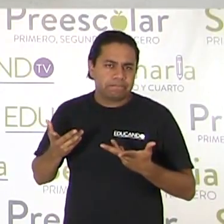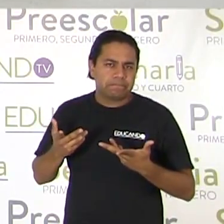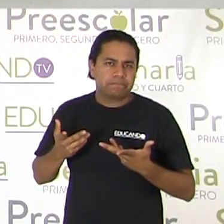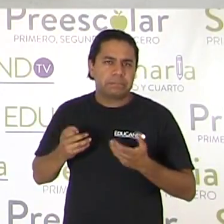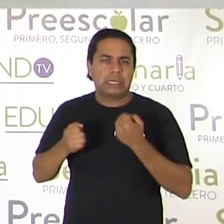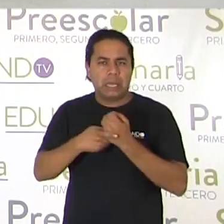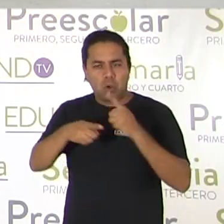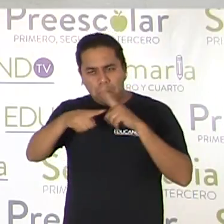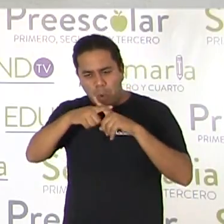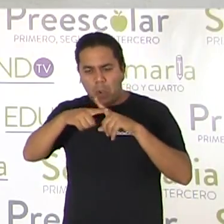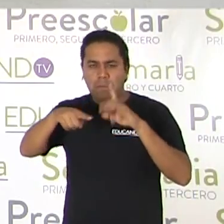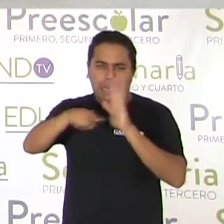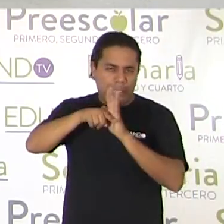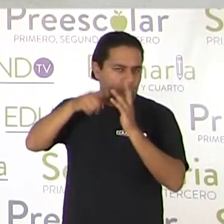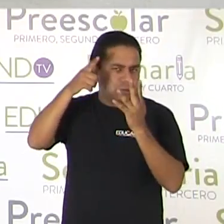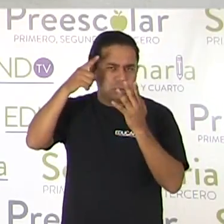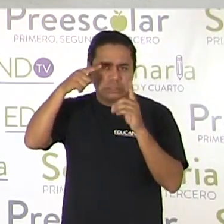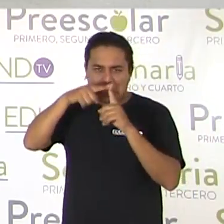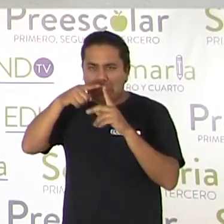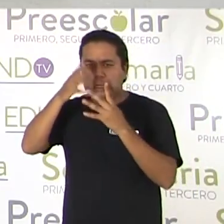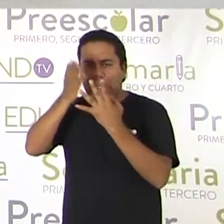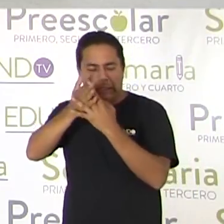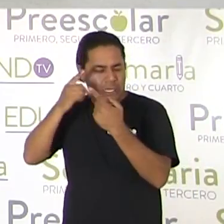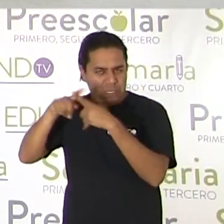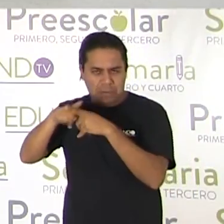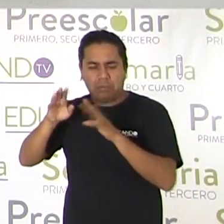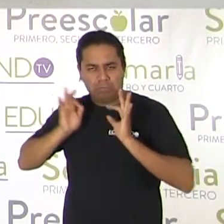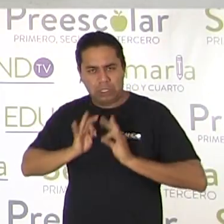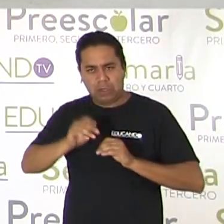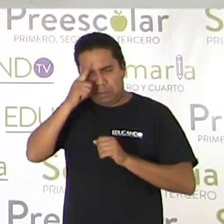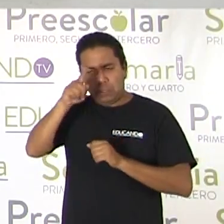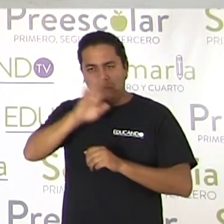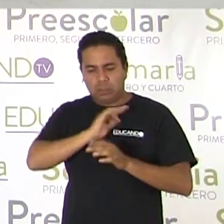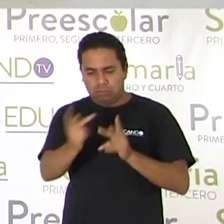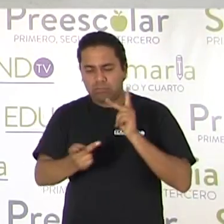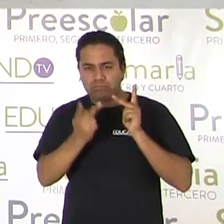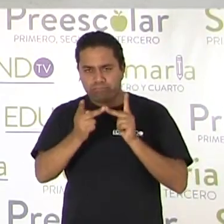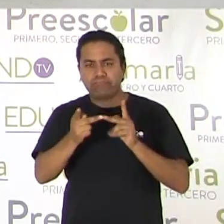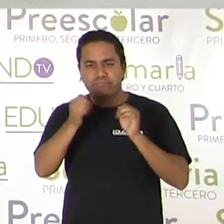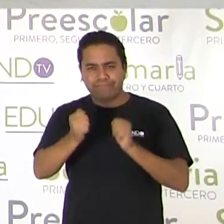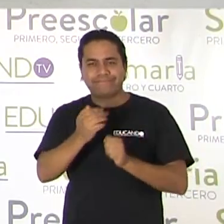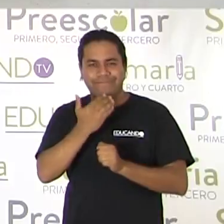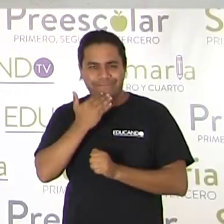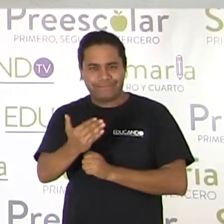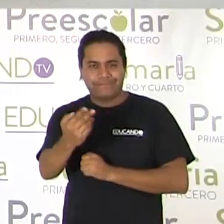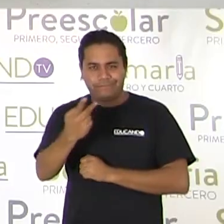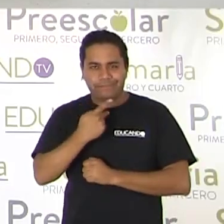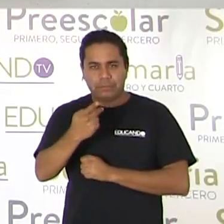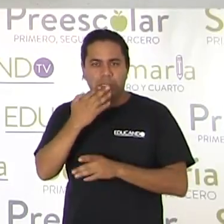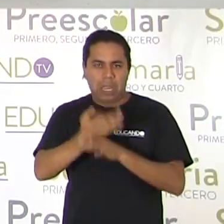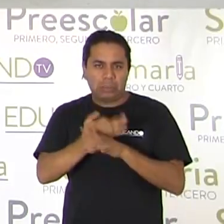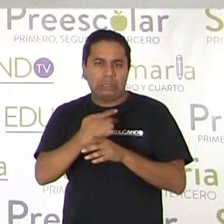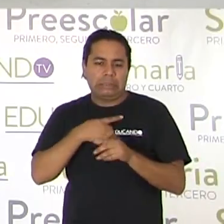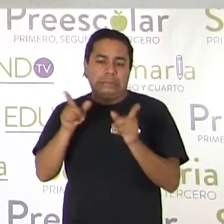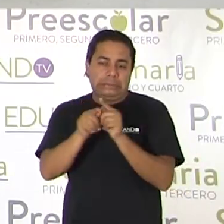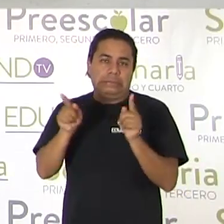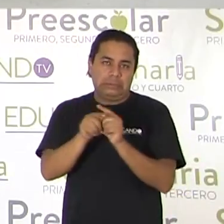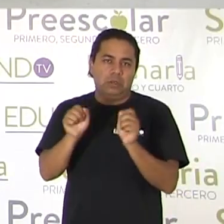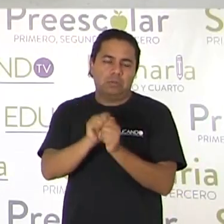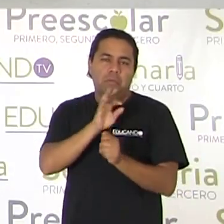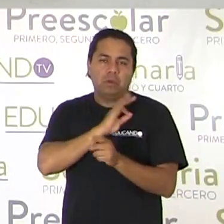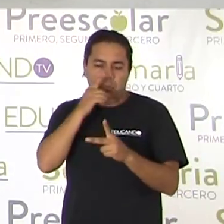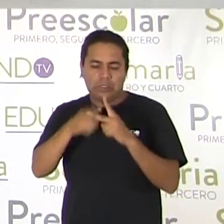desarrollando operaciones ahí concretas con la calma del mundo para que puedas comprobar estos resultados. En este caso son para ejemplificar de cómo podemos estar